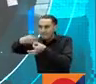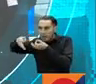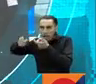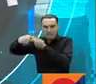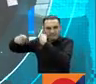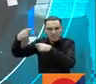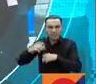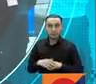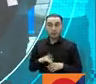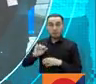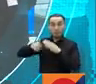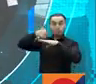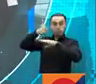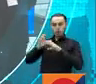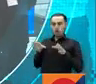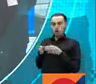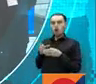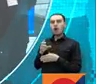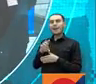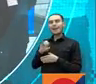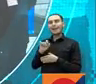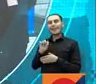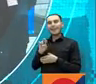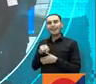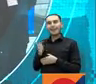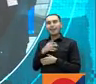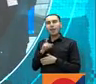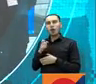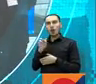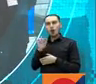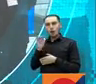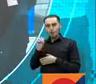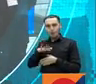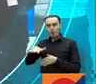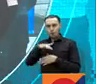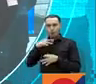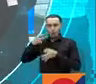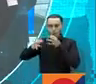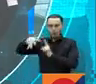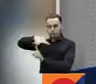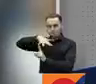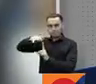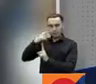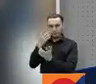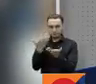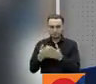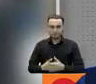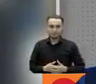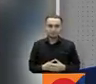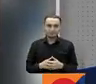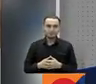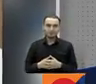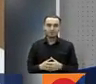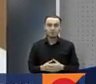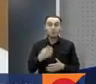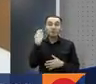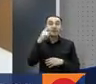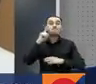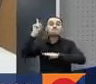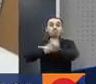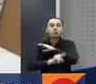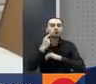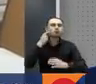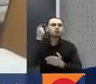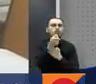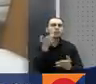Socio, supuesto cabecilla del Clan del Golfo, hacen parte del siguiente panorama judicial. La fiscalía le imputó cargos a